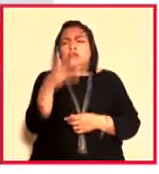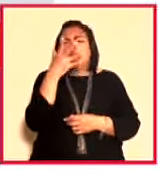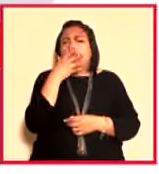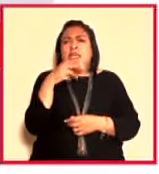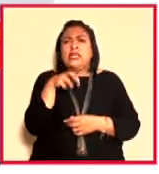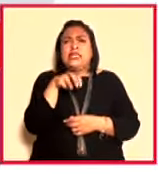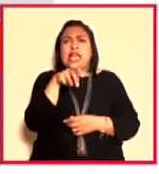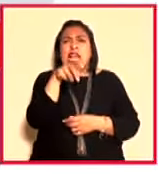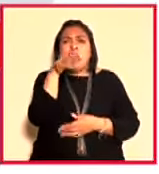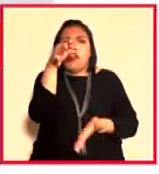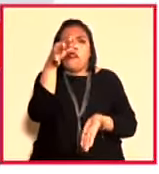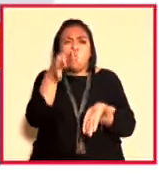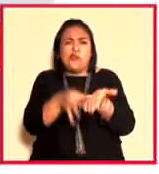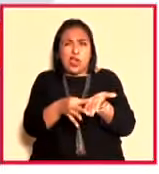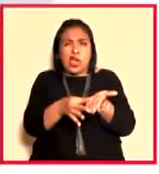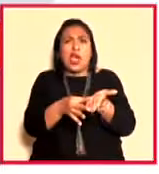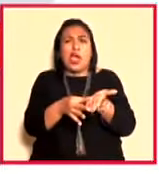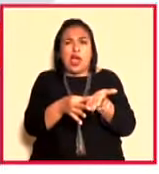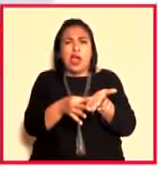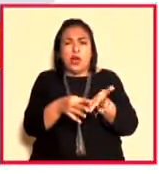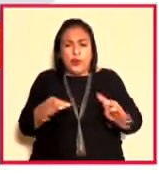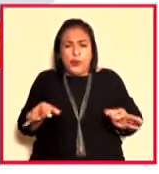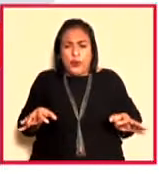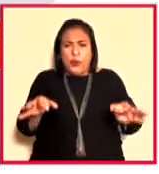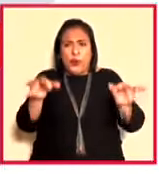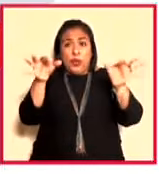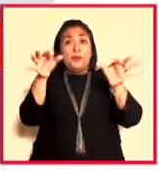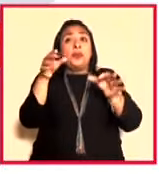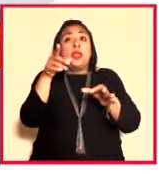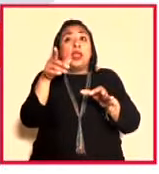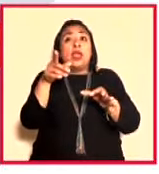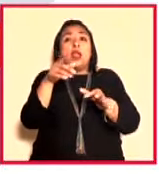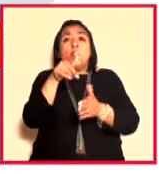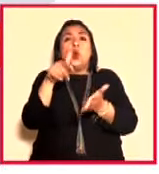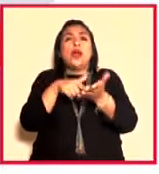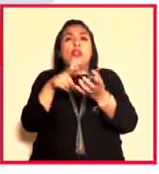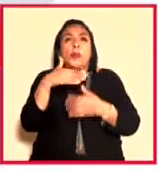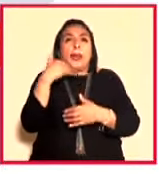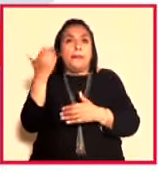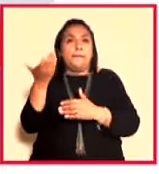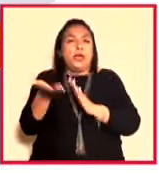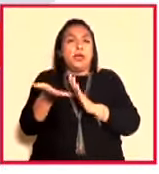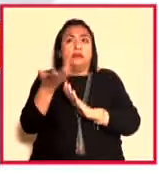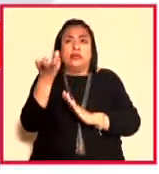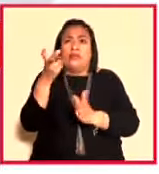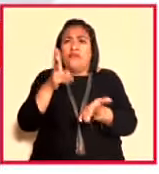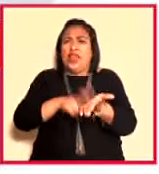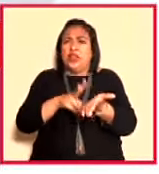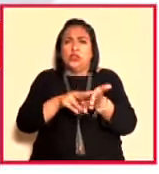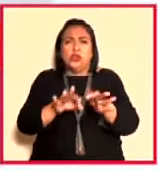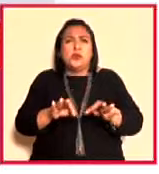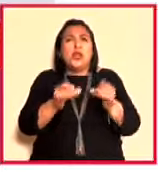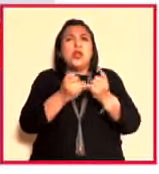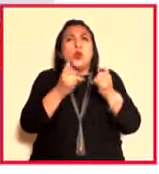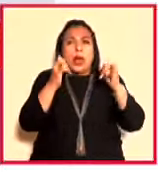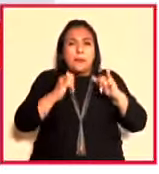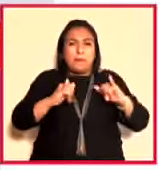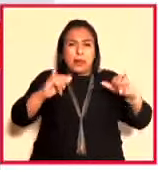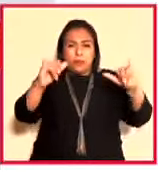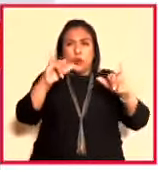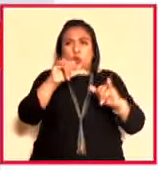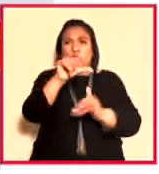hierro con doble rampa y motivos Art Nouveau, creada en Alemania, es una pieza tan valiosa como la del mamut que adorna la sala